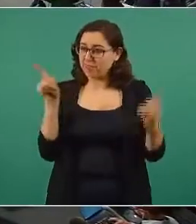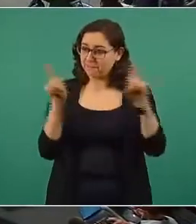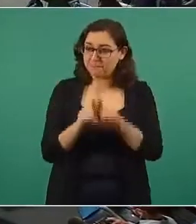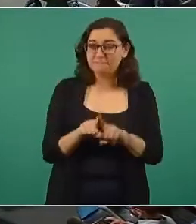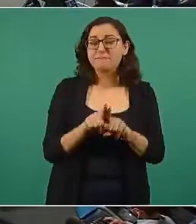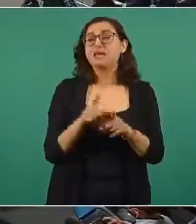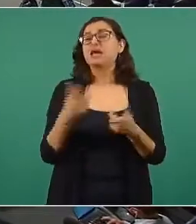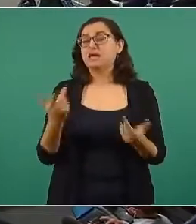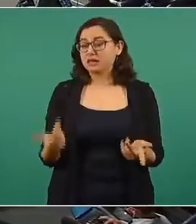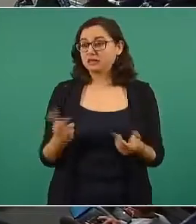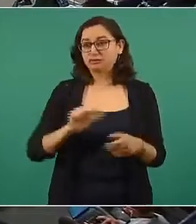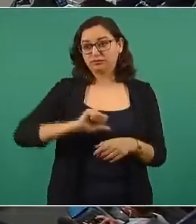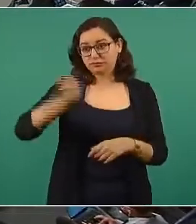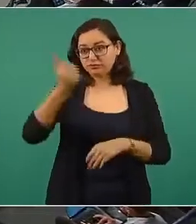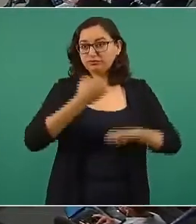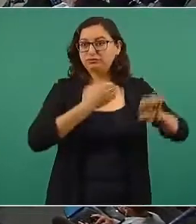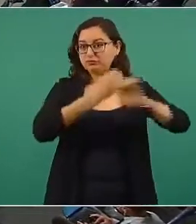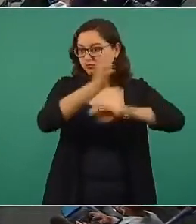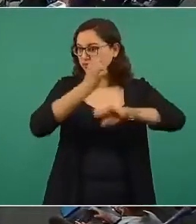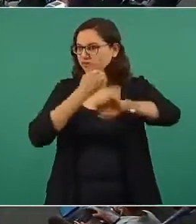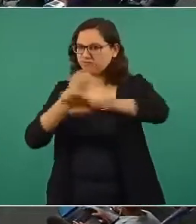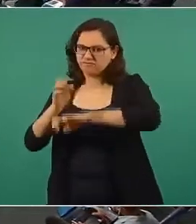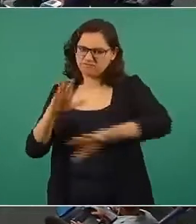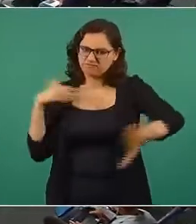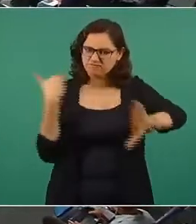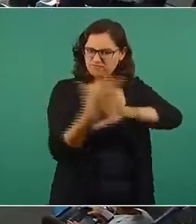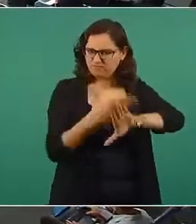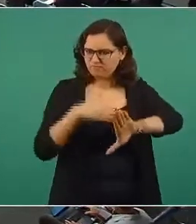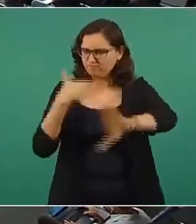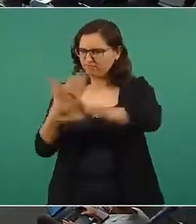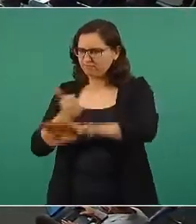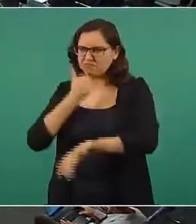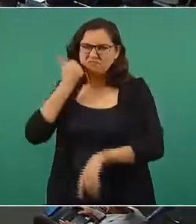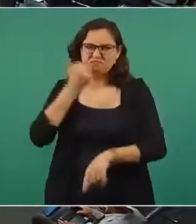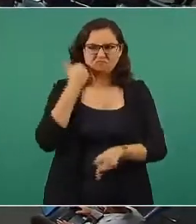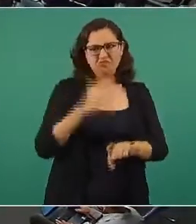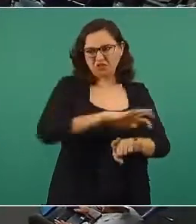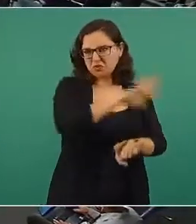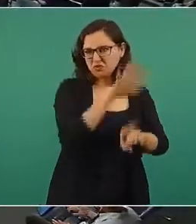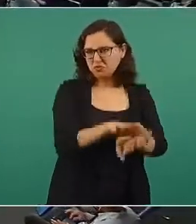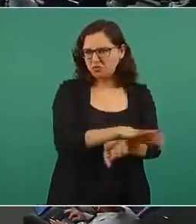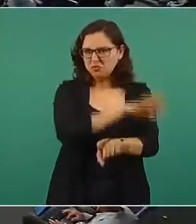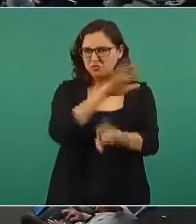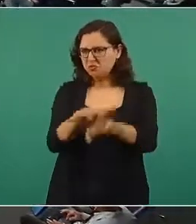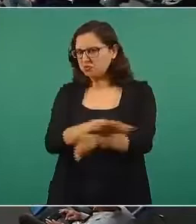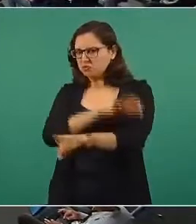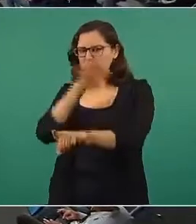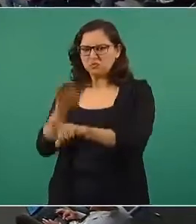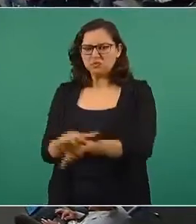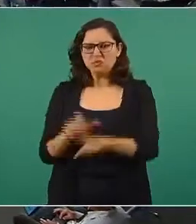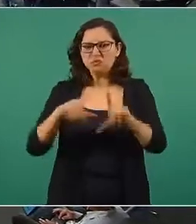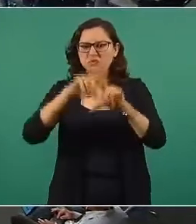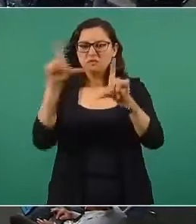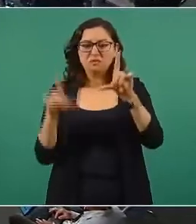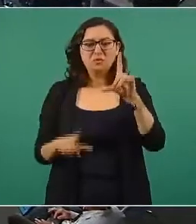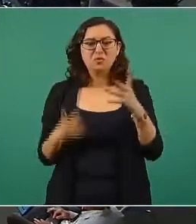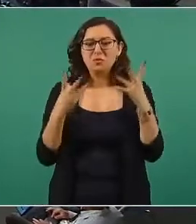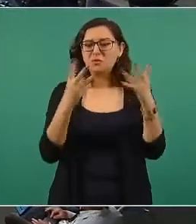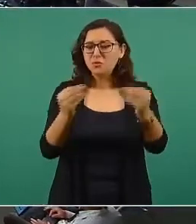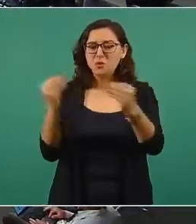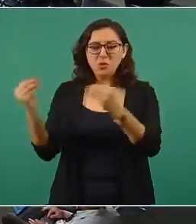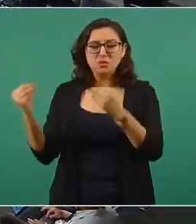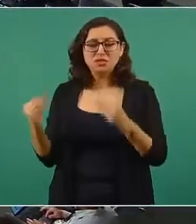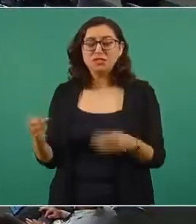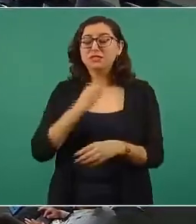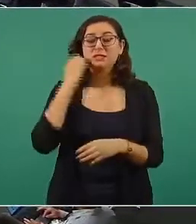en 1968 prácticamente se diseminó por todo el territorio nacional y bueno, terminaron cerrando,